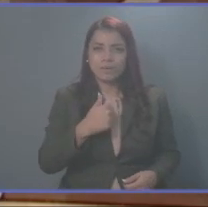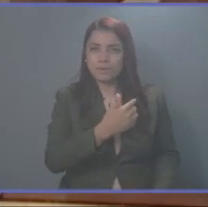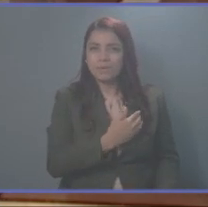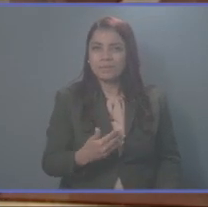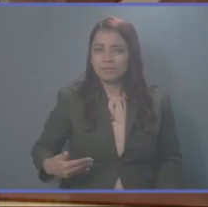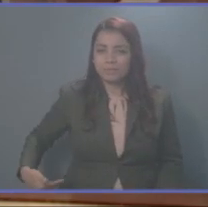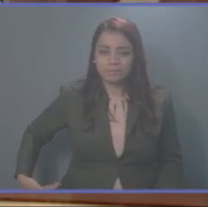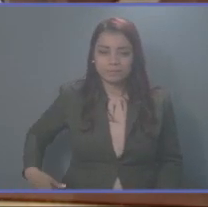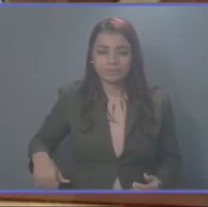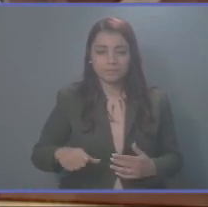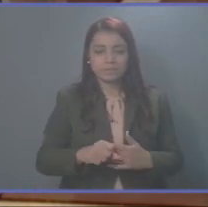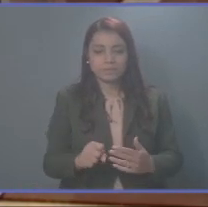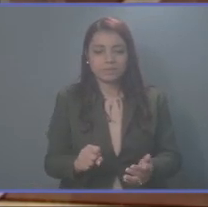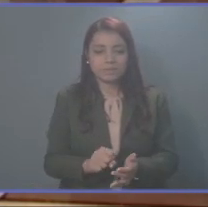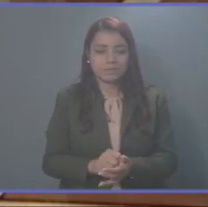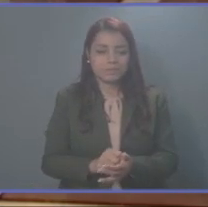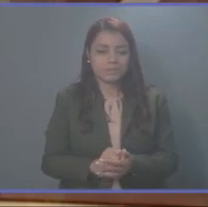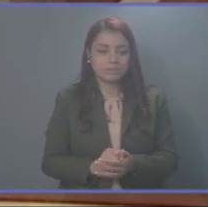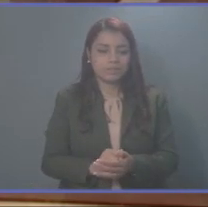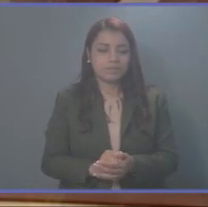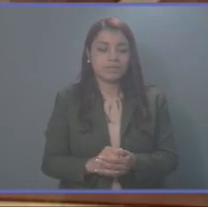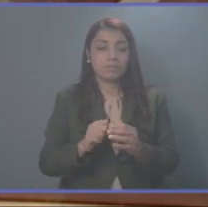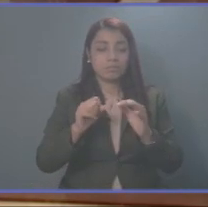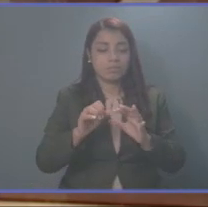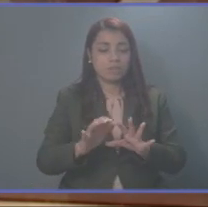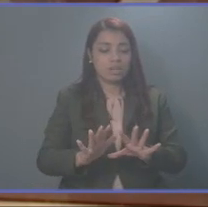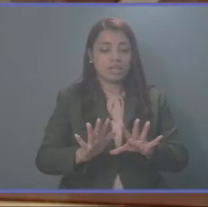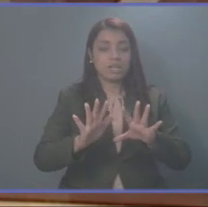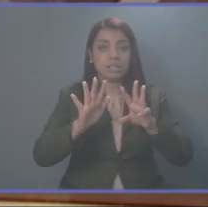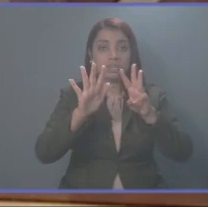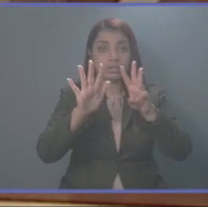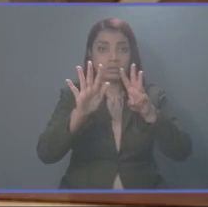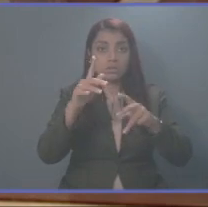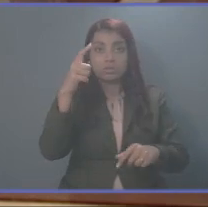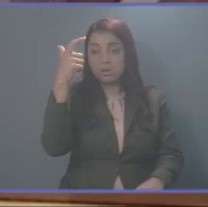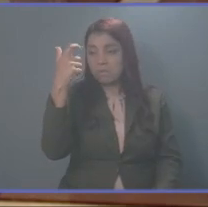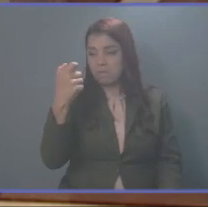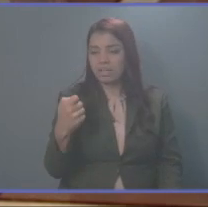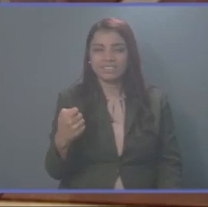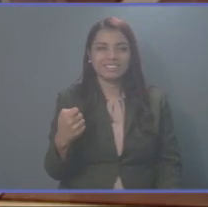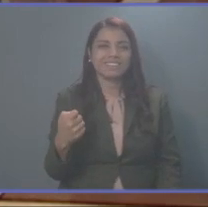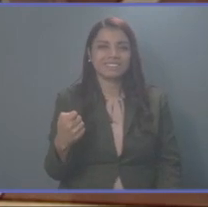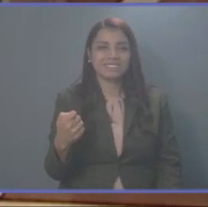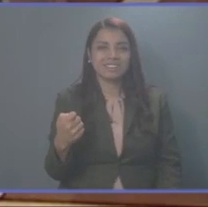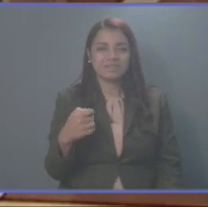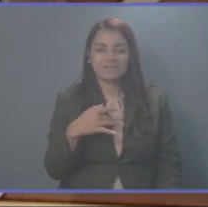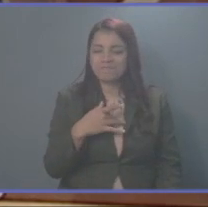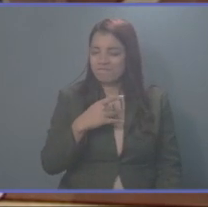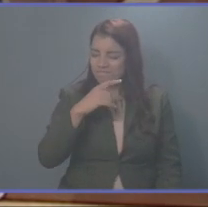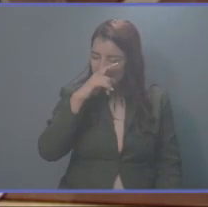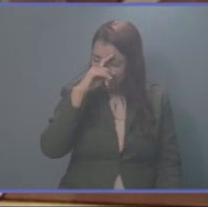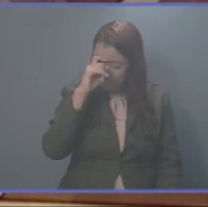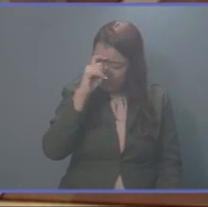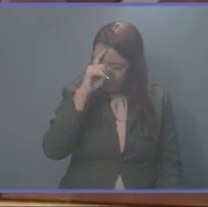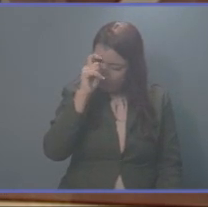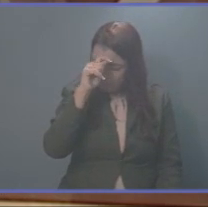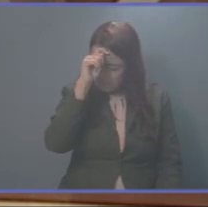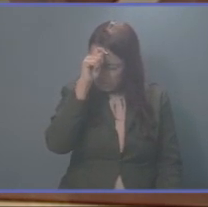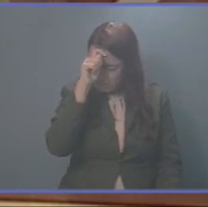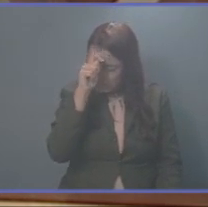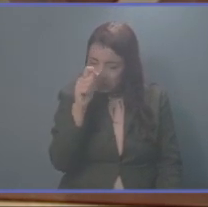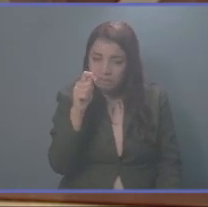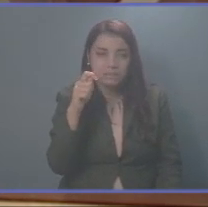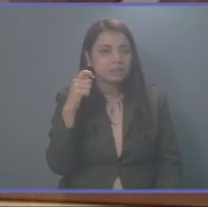de este órgano legislativo por espacio de 18 meses, fue un honor haber trabajado y dado mi mejor esfuerzo